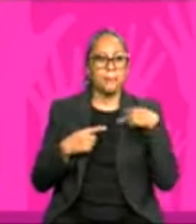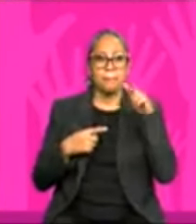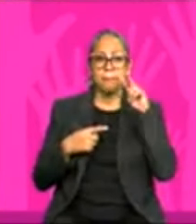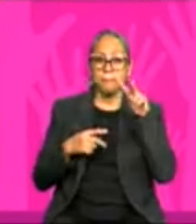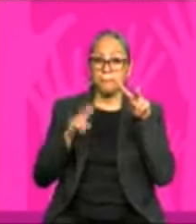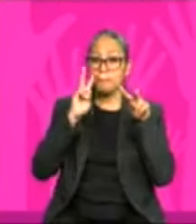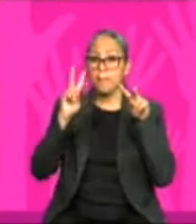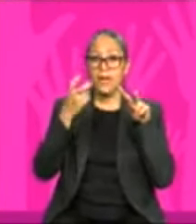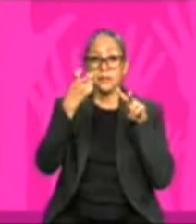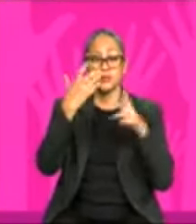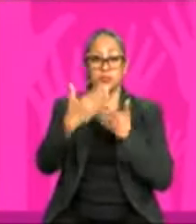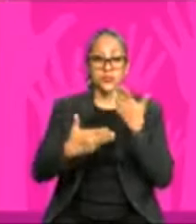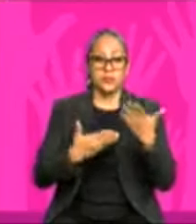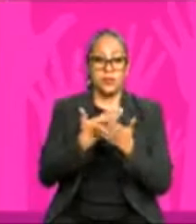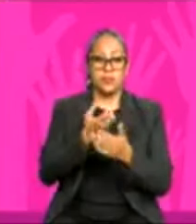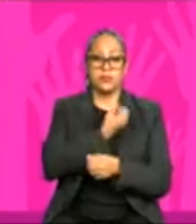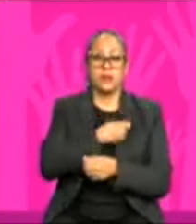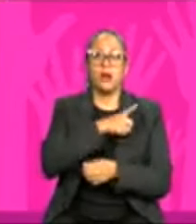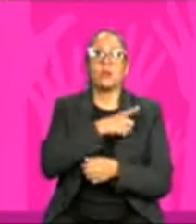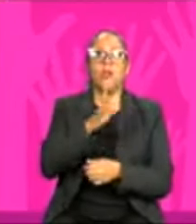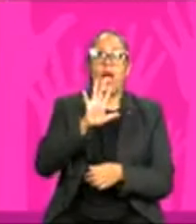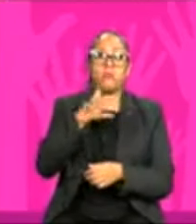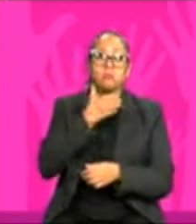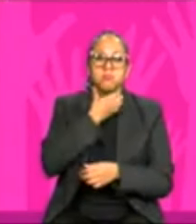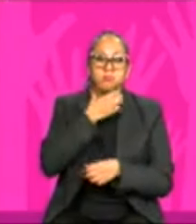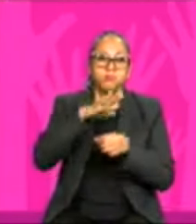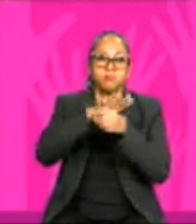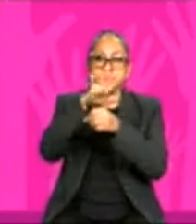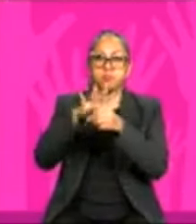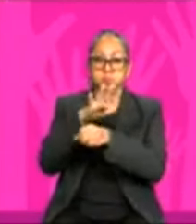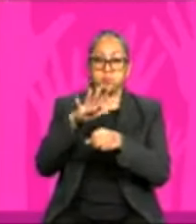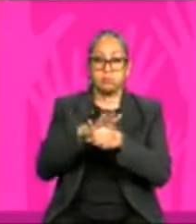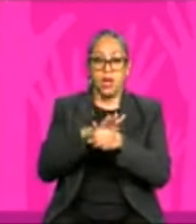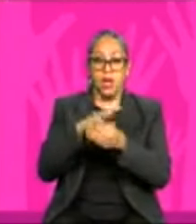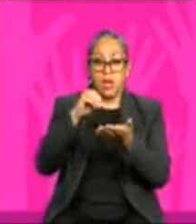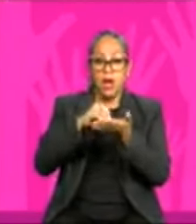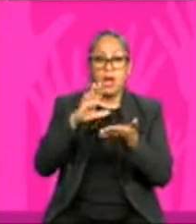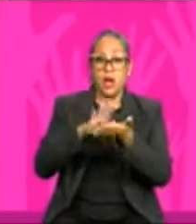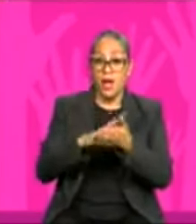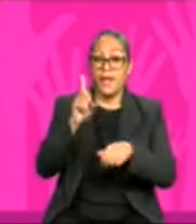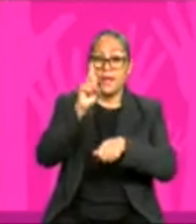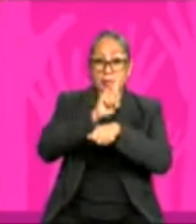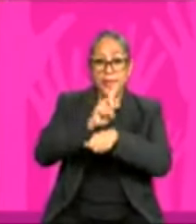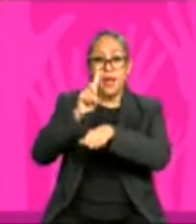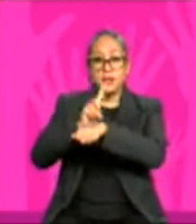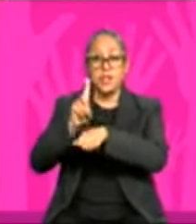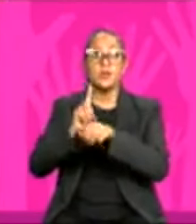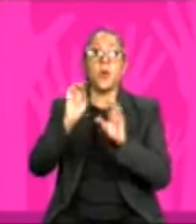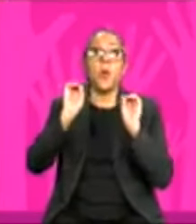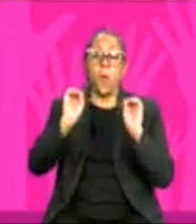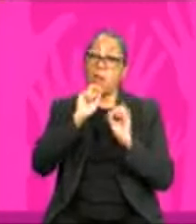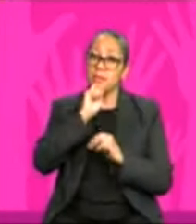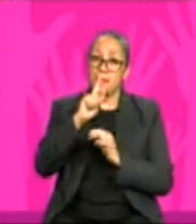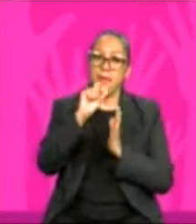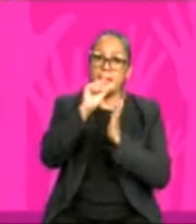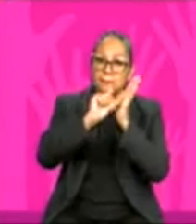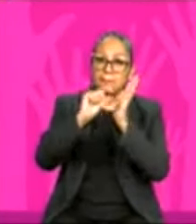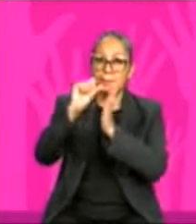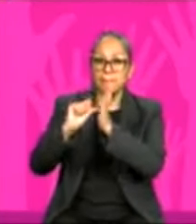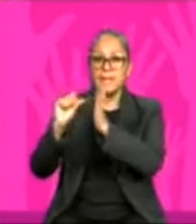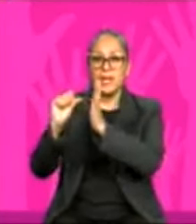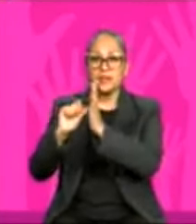de salud están saturados, que obtener una consulta puede tomar días e incluso meses, y que muchas veces